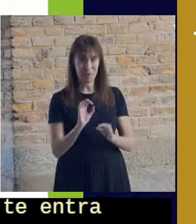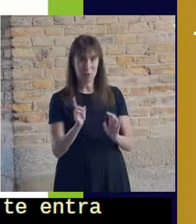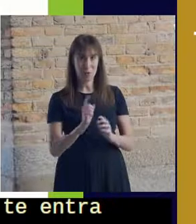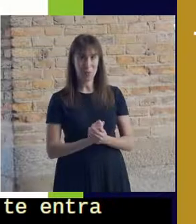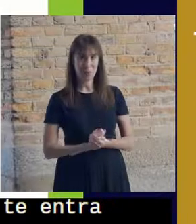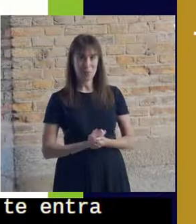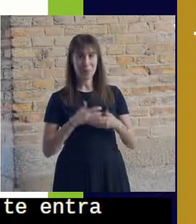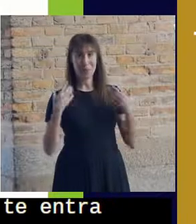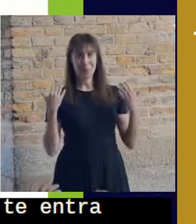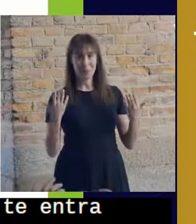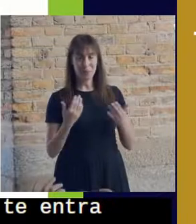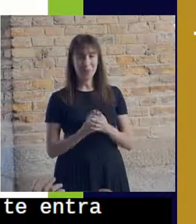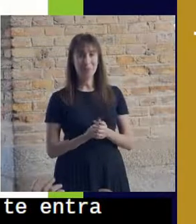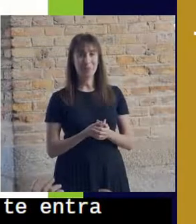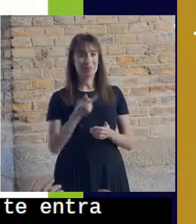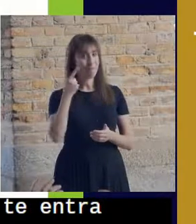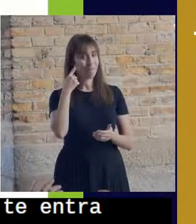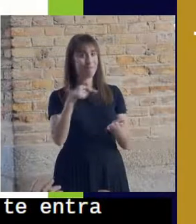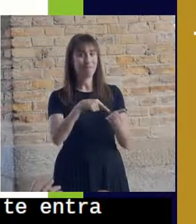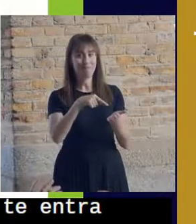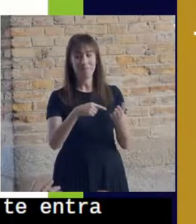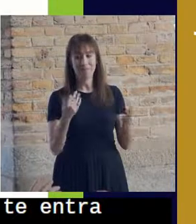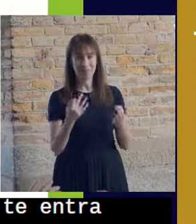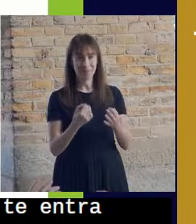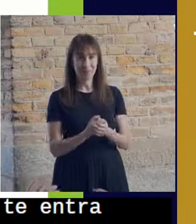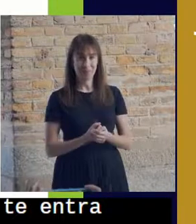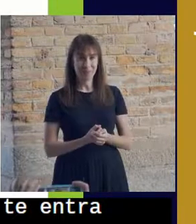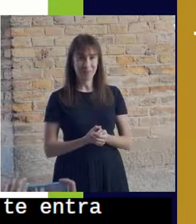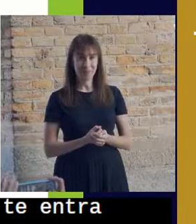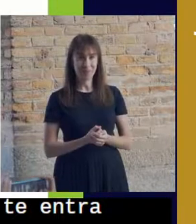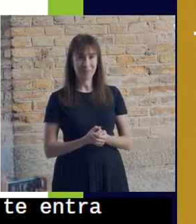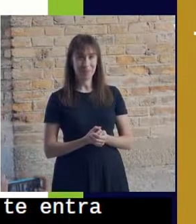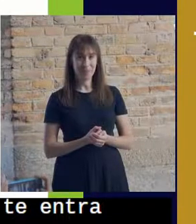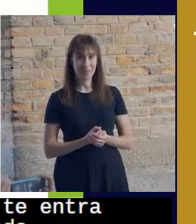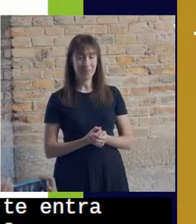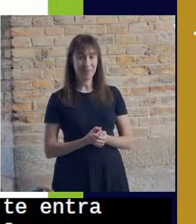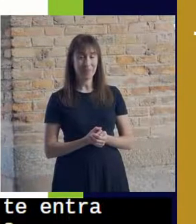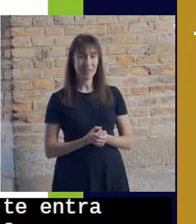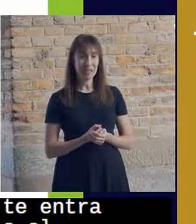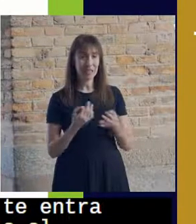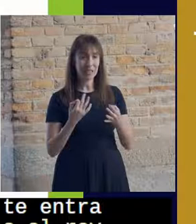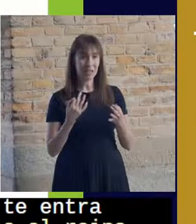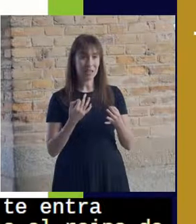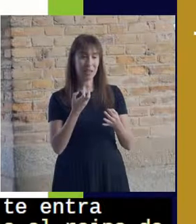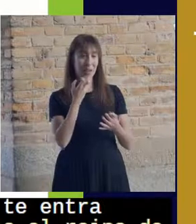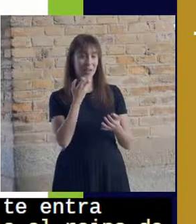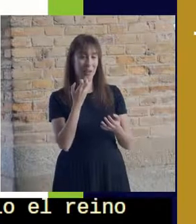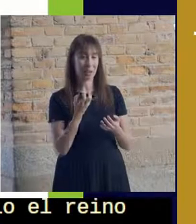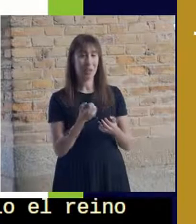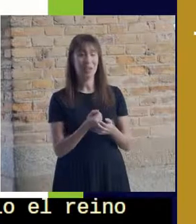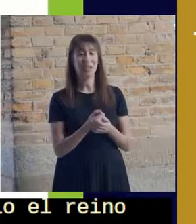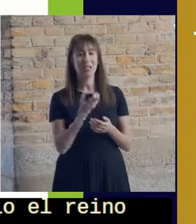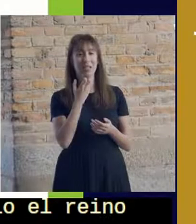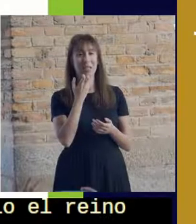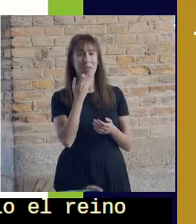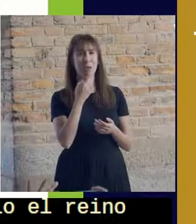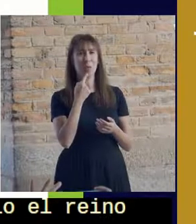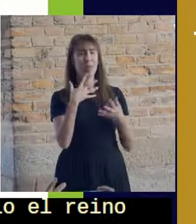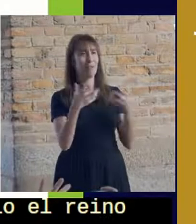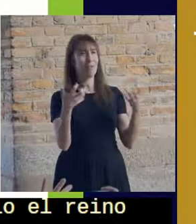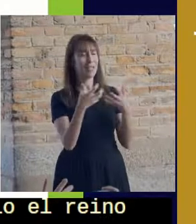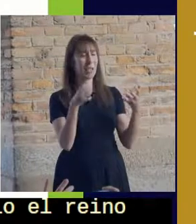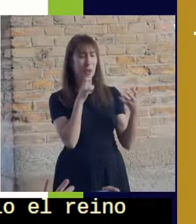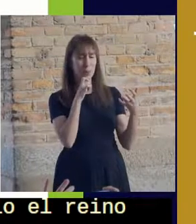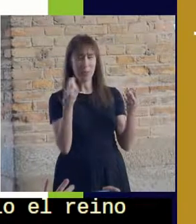Vale entonces tener hincapié en que en el sabio en el Reino del cómo se cómo es ese